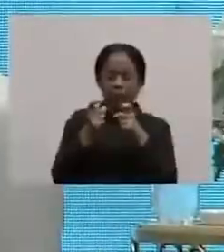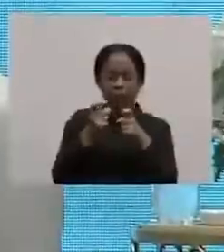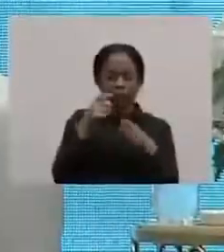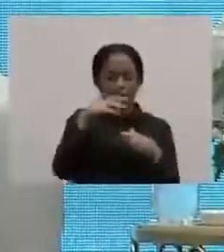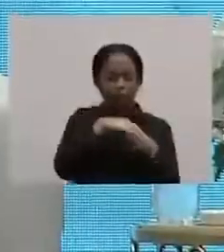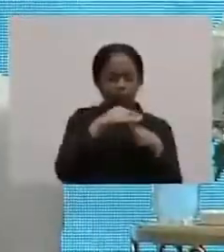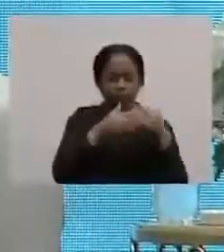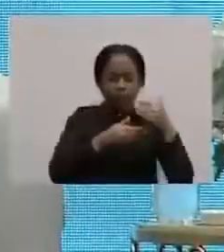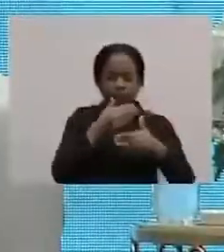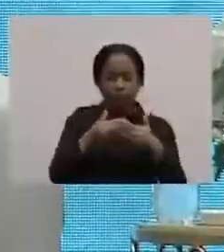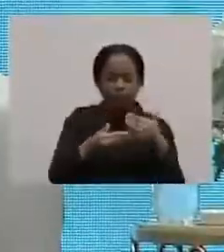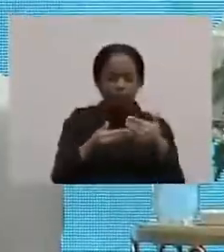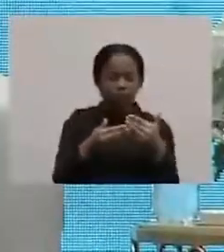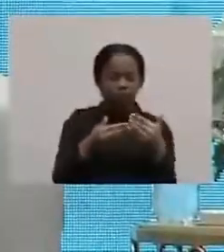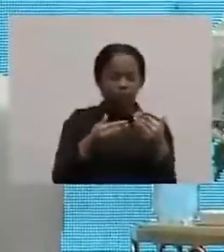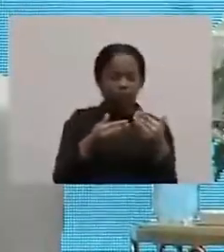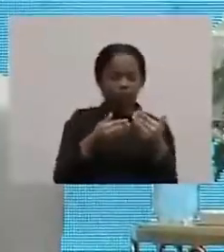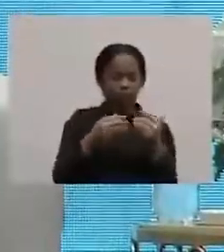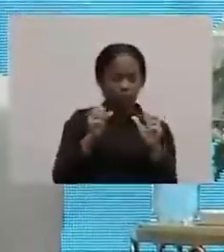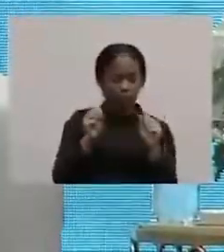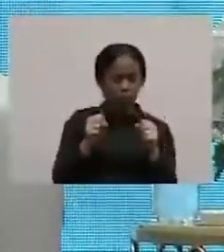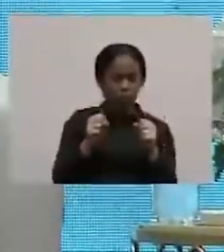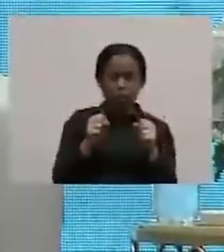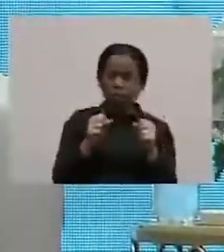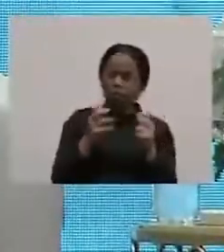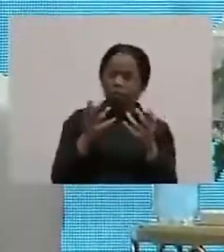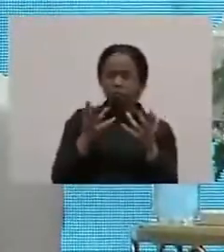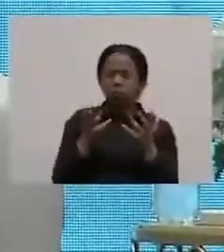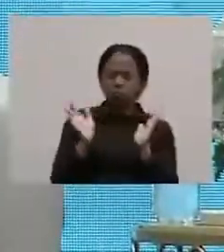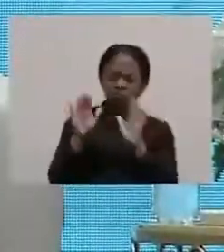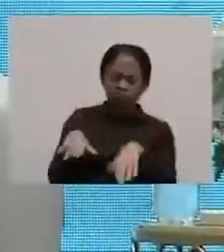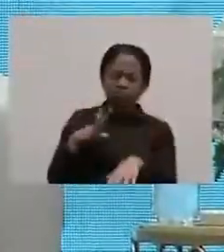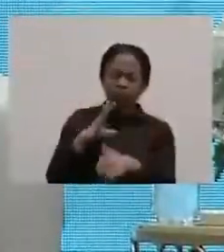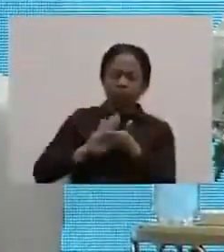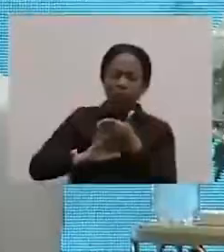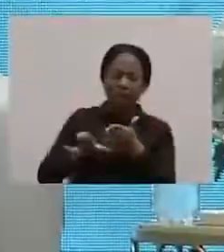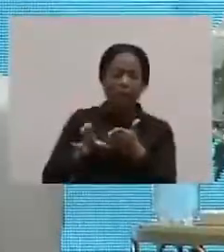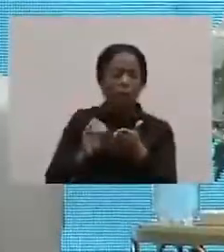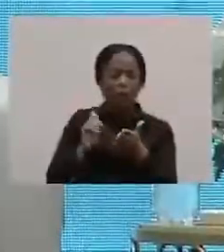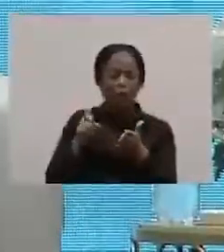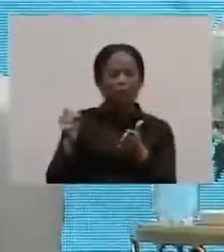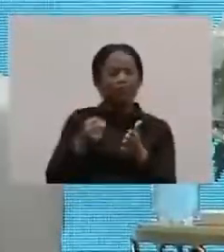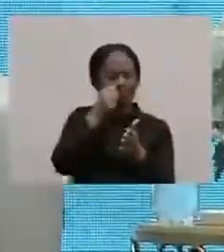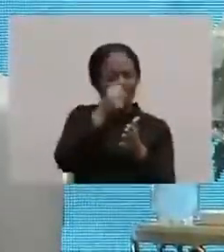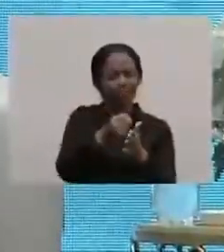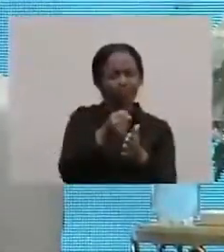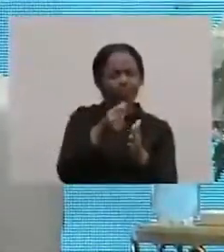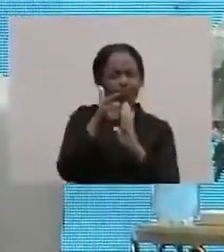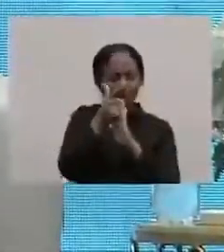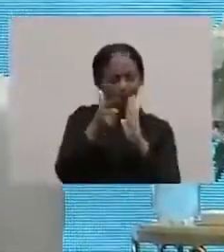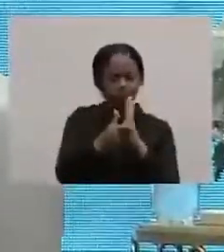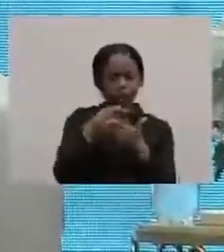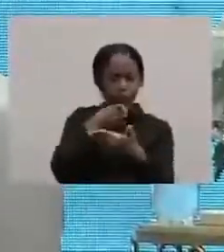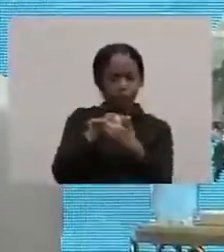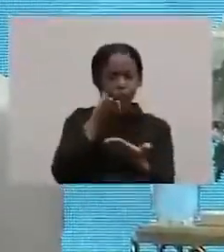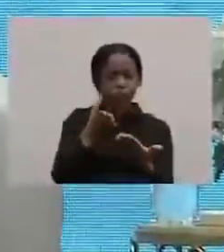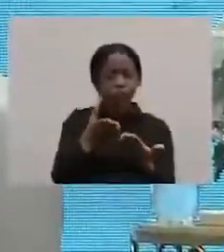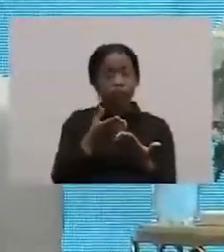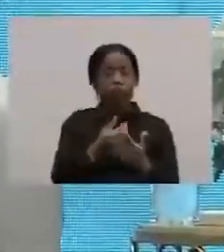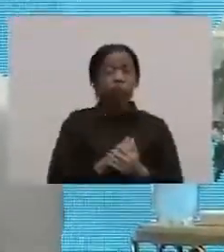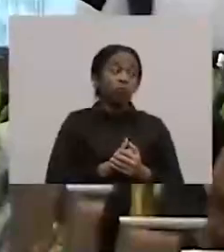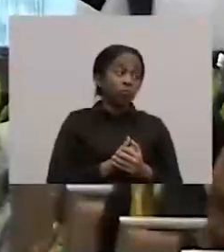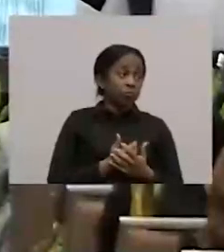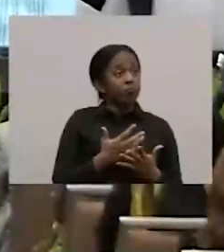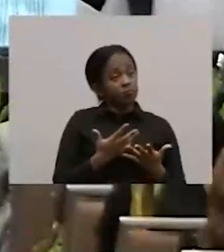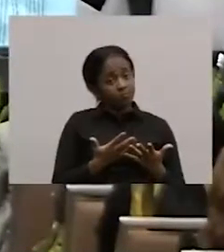elecciones, sigue se puede dejar pasar o aún así usted entiende que debe regularse? Bueno, yo creo que este